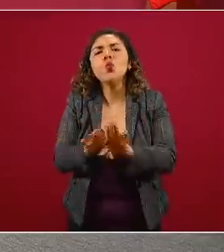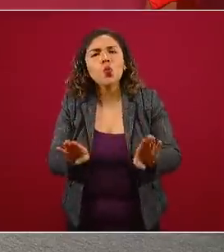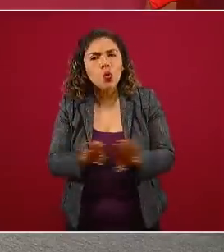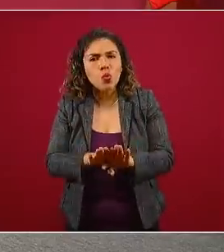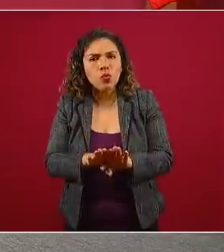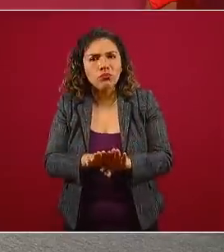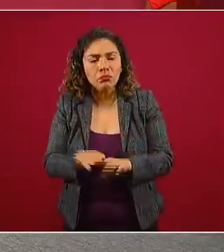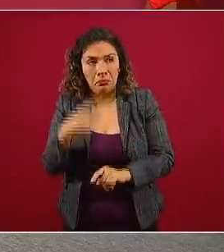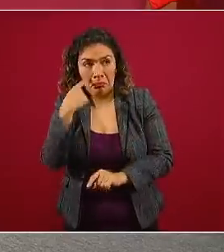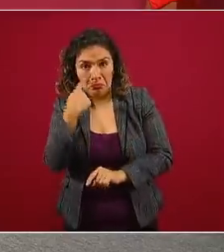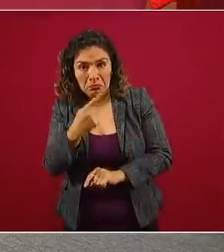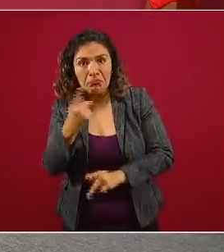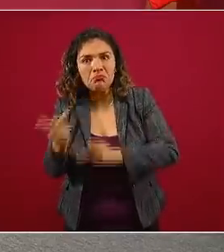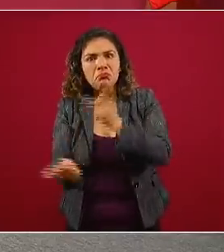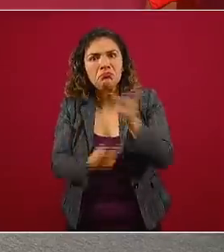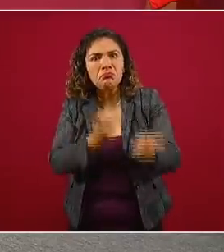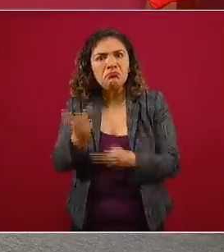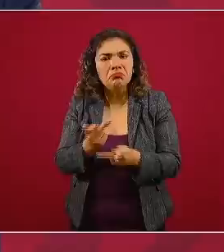cómo